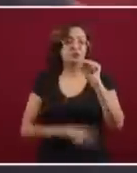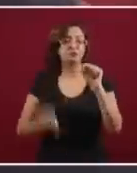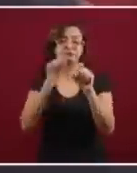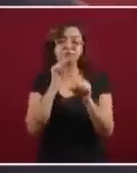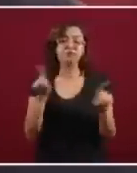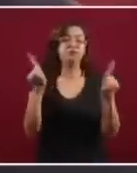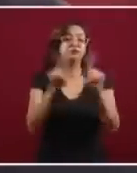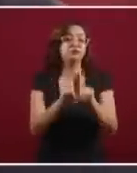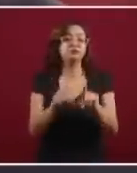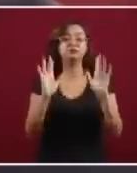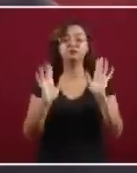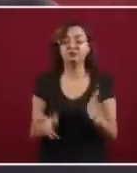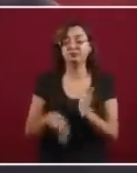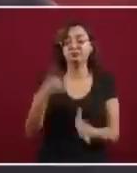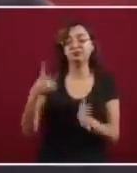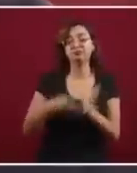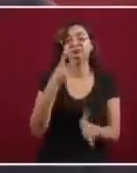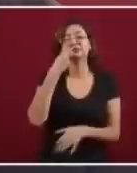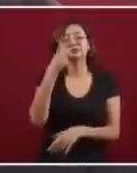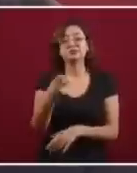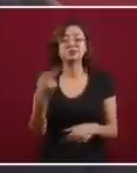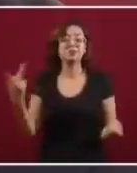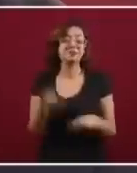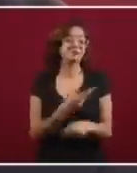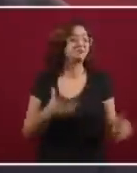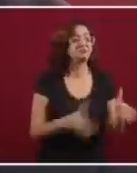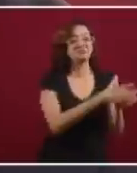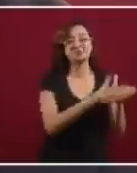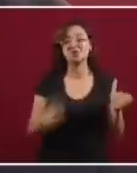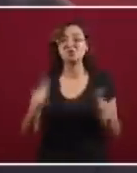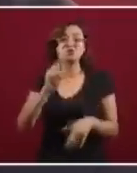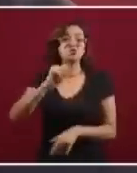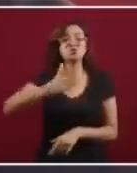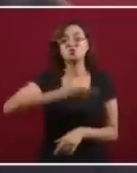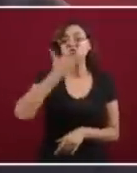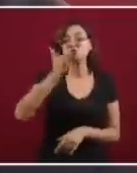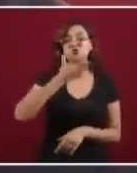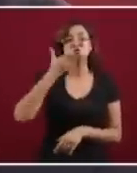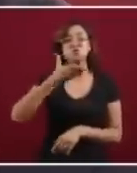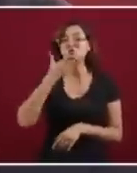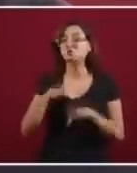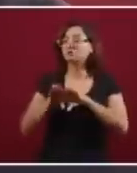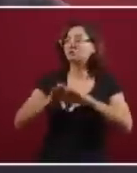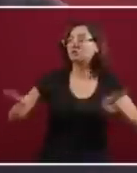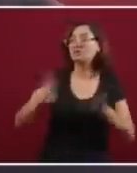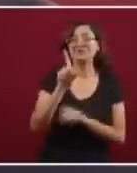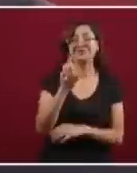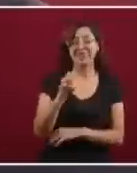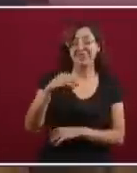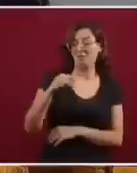es para decir nunca ha habido democracia en el país